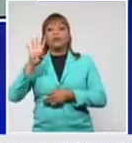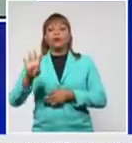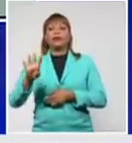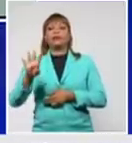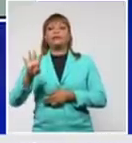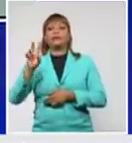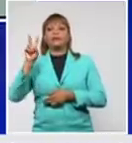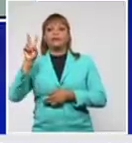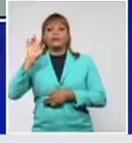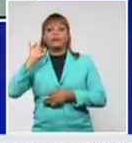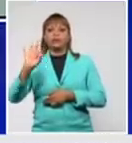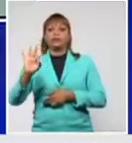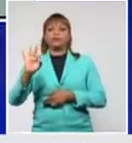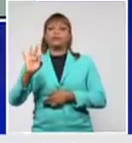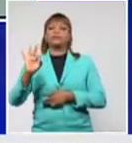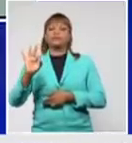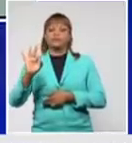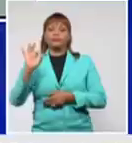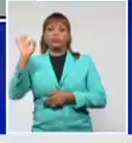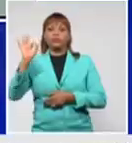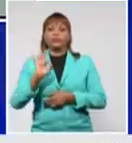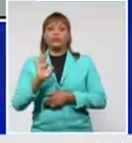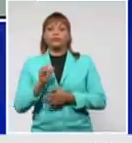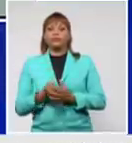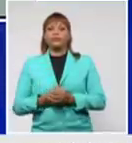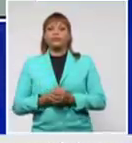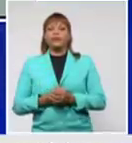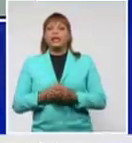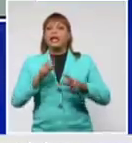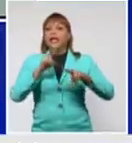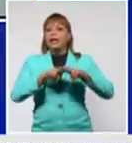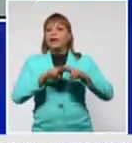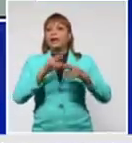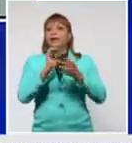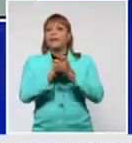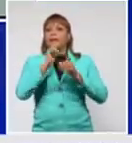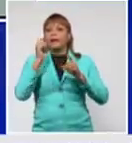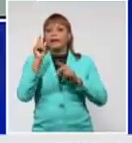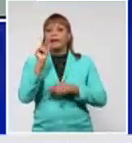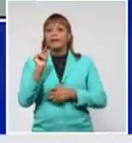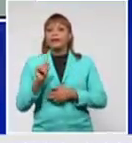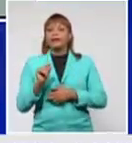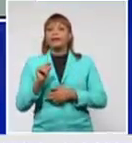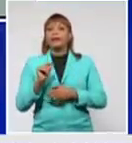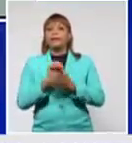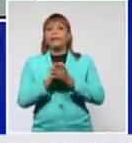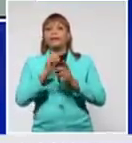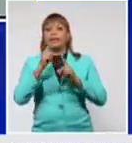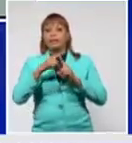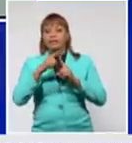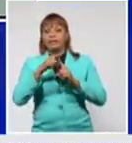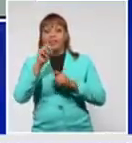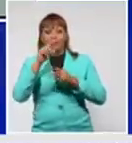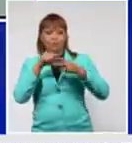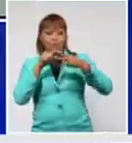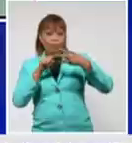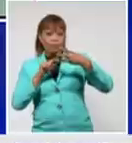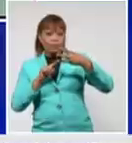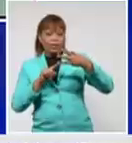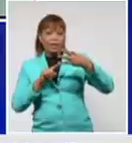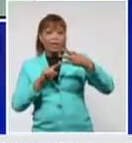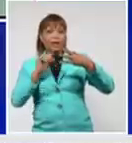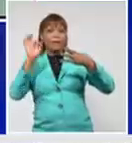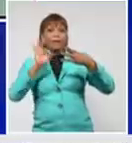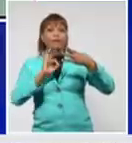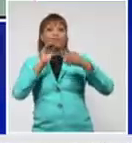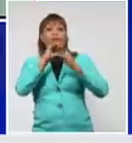33,48. Ahora, La Habana, Mayabeque y Matanzas, los 3 tienen tasas